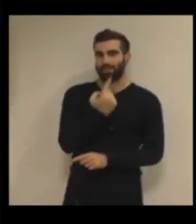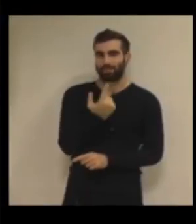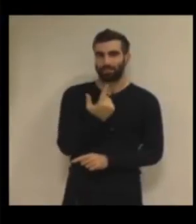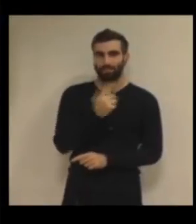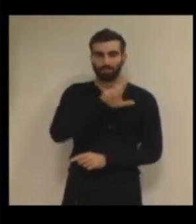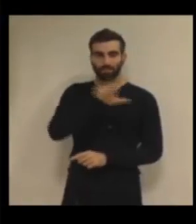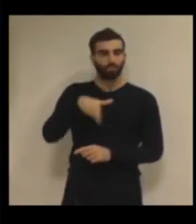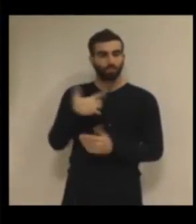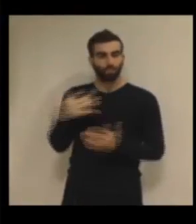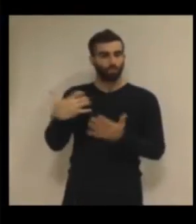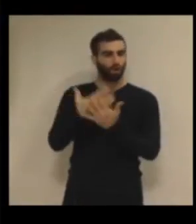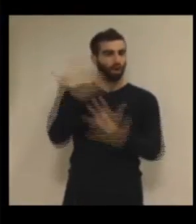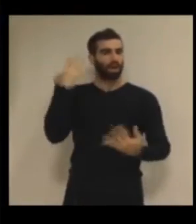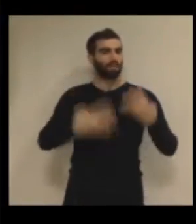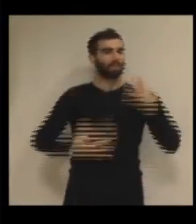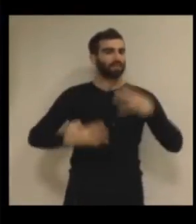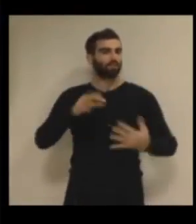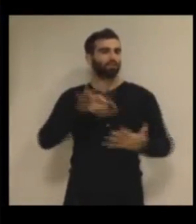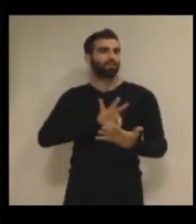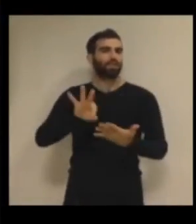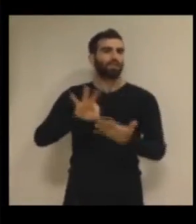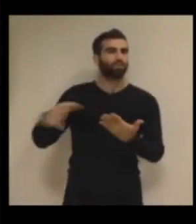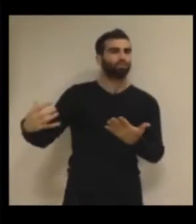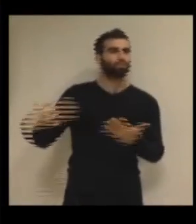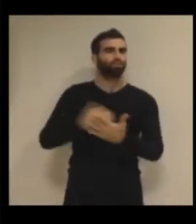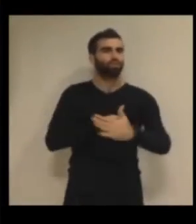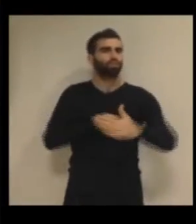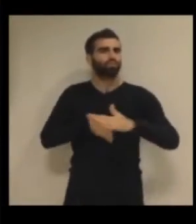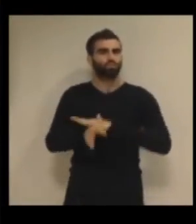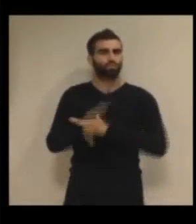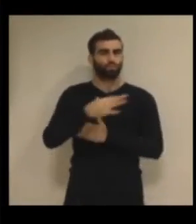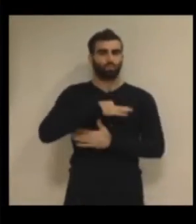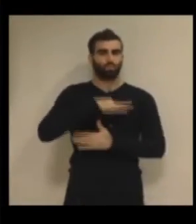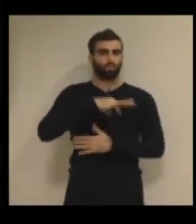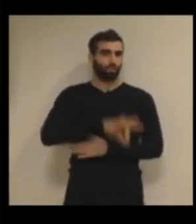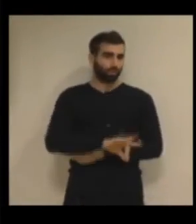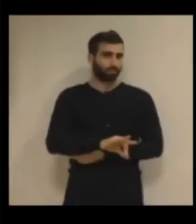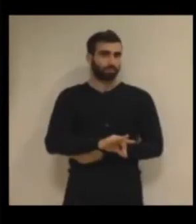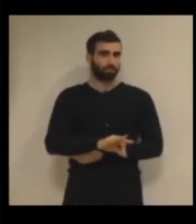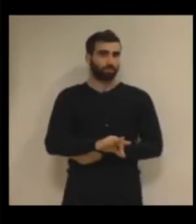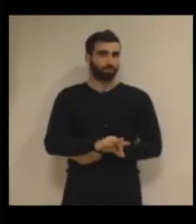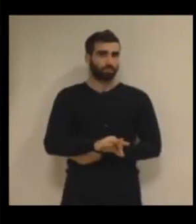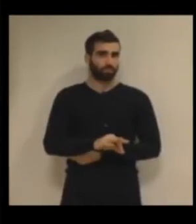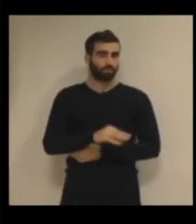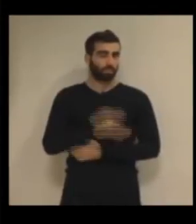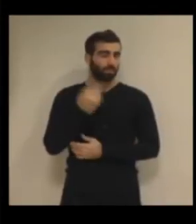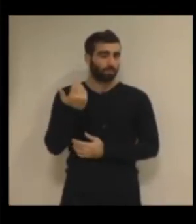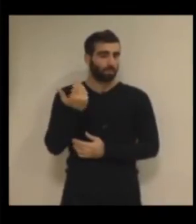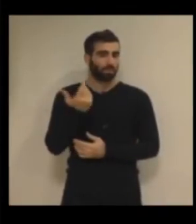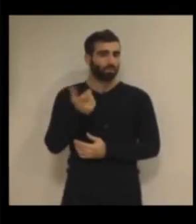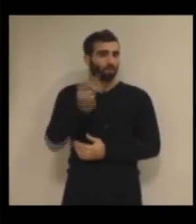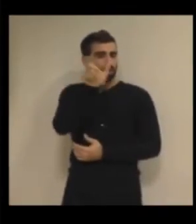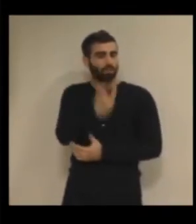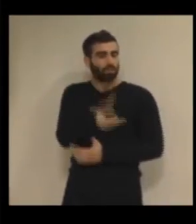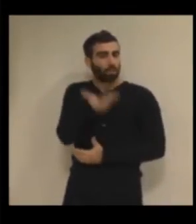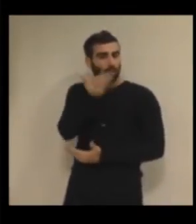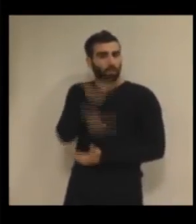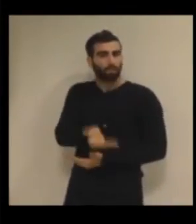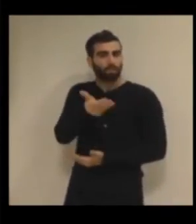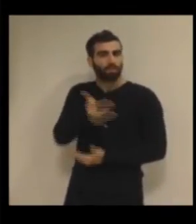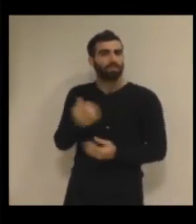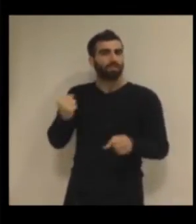servicios de la administración. Y en eso también ha sido fenomenal el trabajar pues con gente del Ayuntamiento de